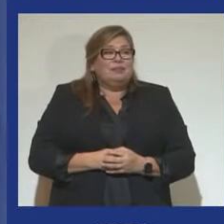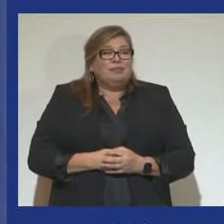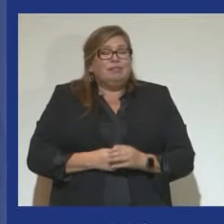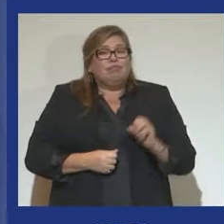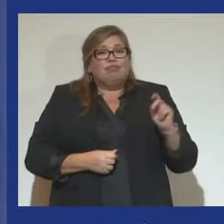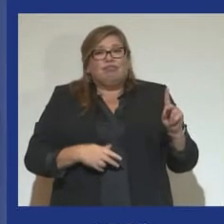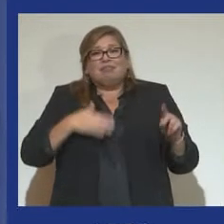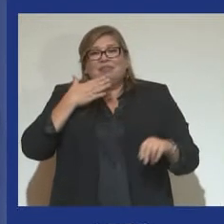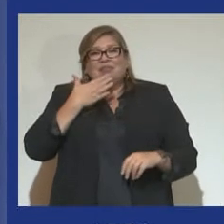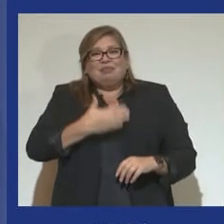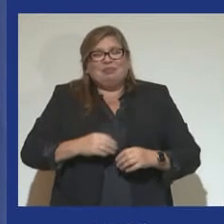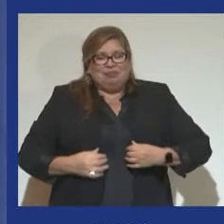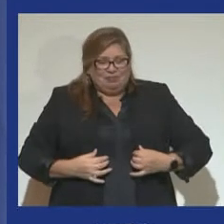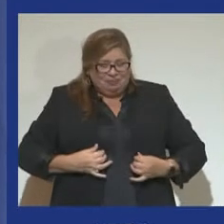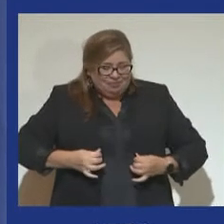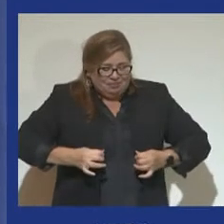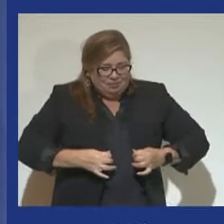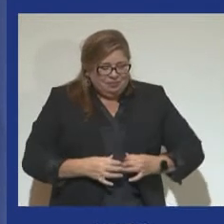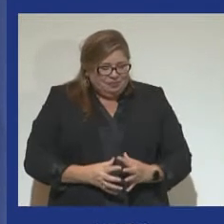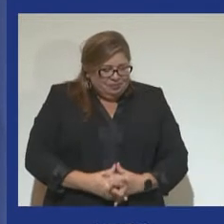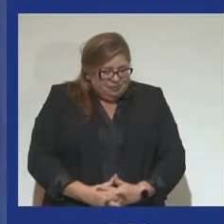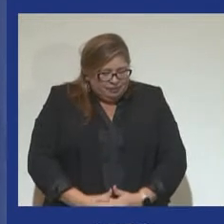respuestas serán sí sí sí